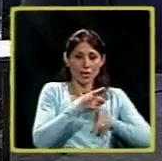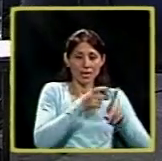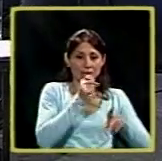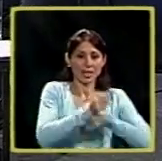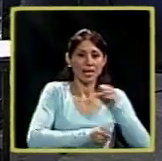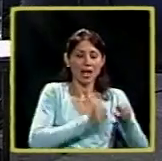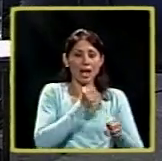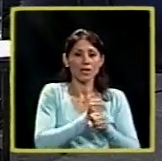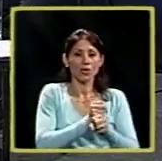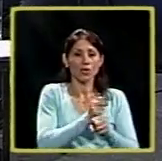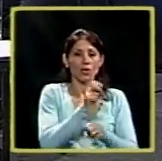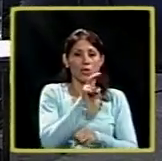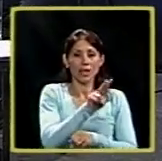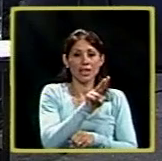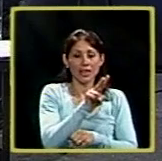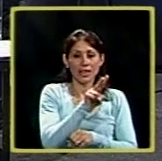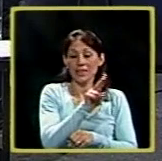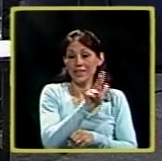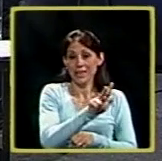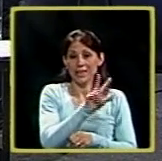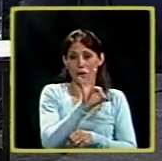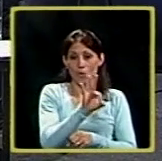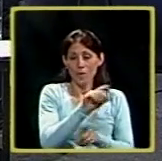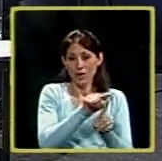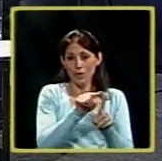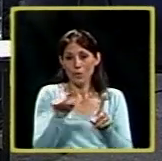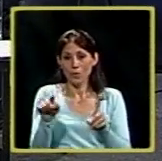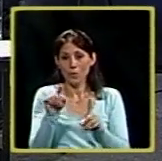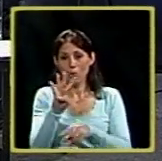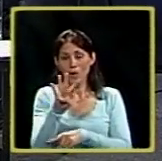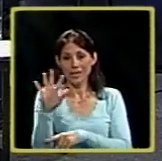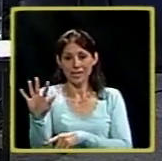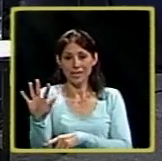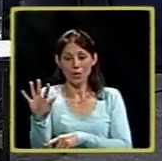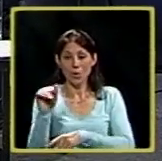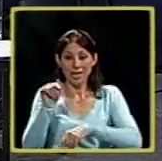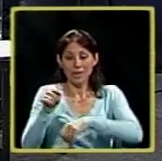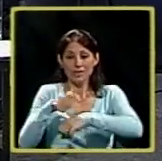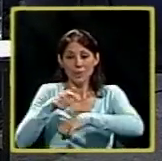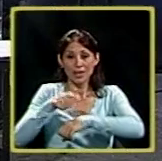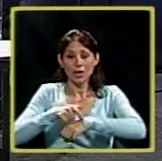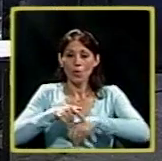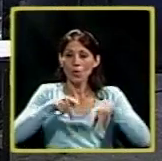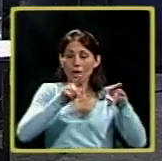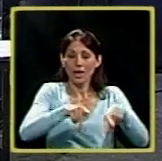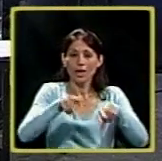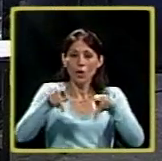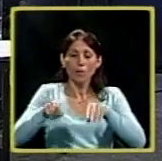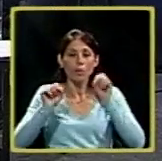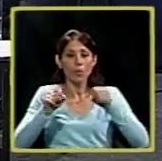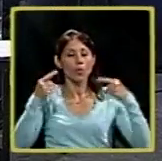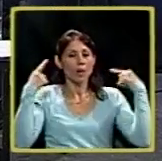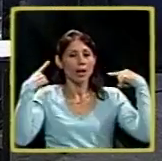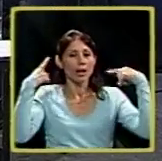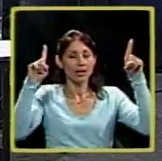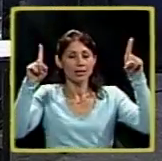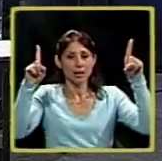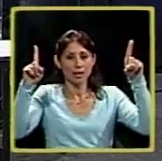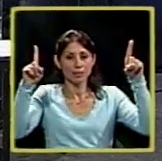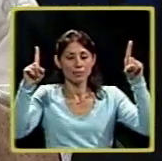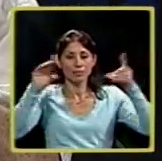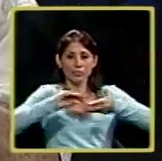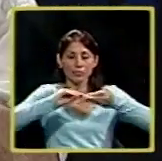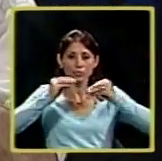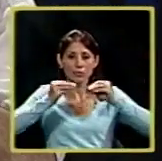al 45, en que es el periodo en que el hombre ha sido capaz de alcanzar las cifras mayores para matarse uno a